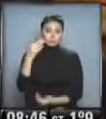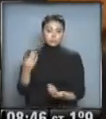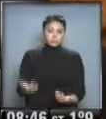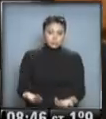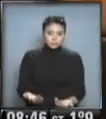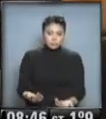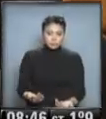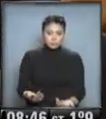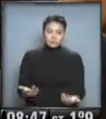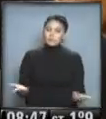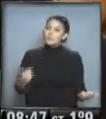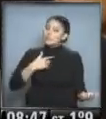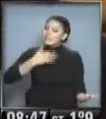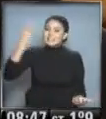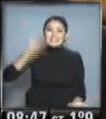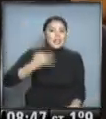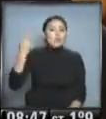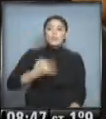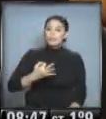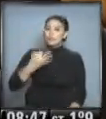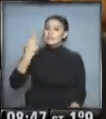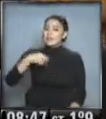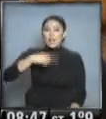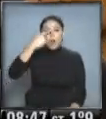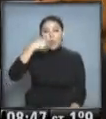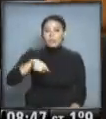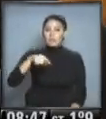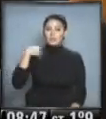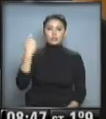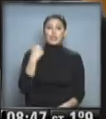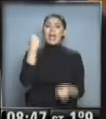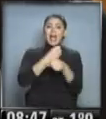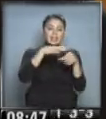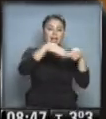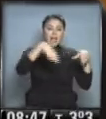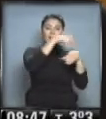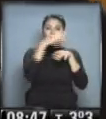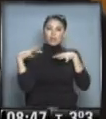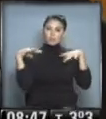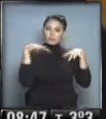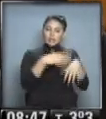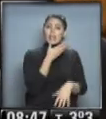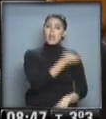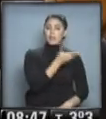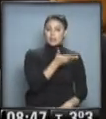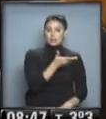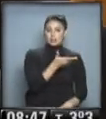Pero yo estoy seguro que es la última vez que vamos a venir al Cabildo para